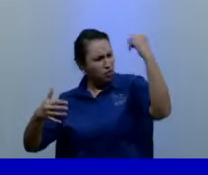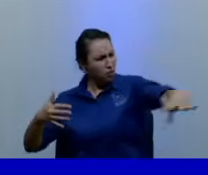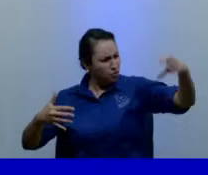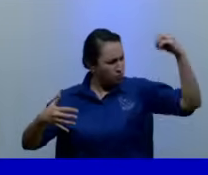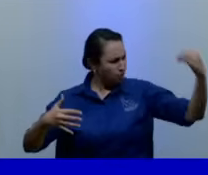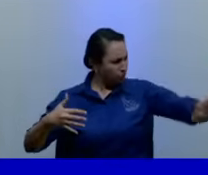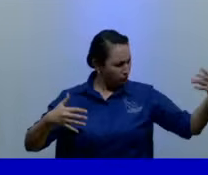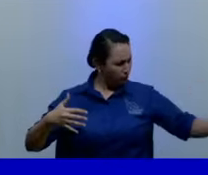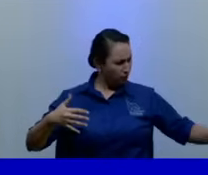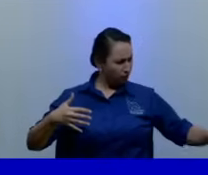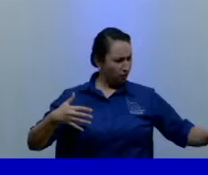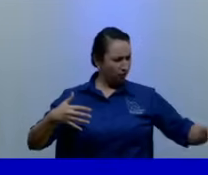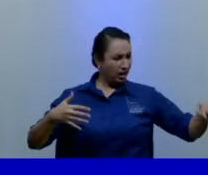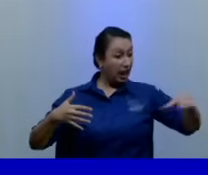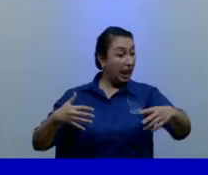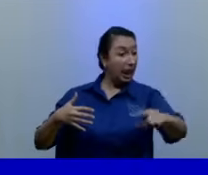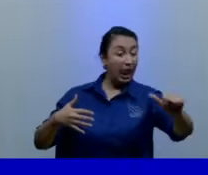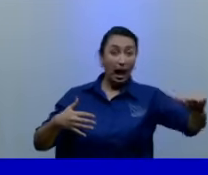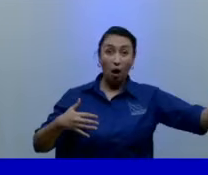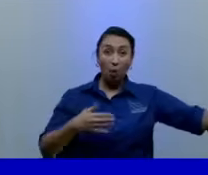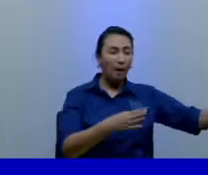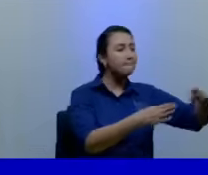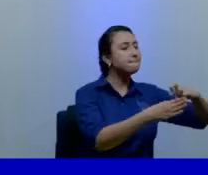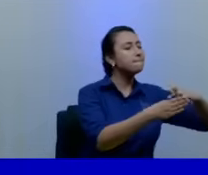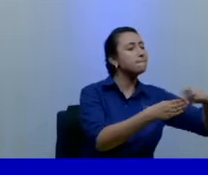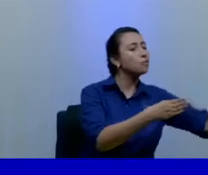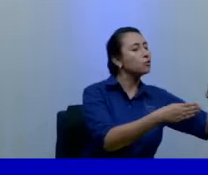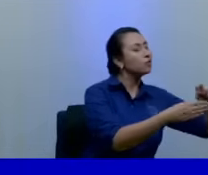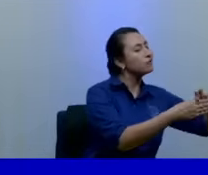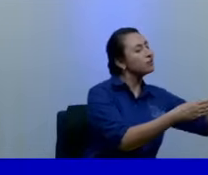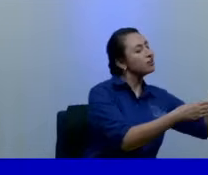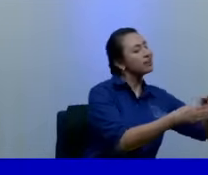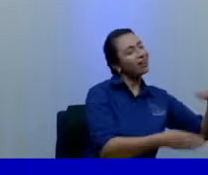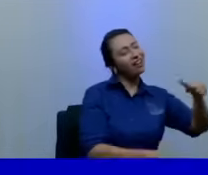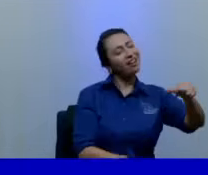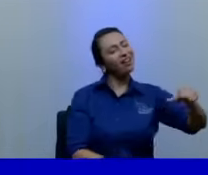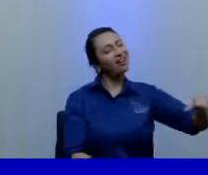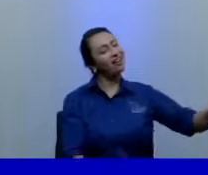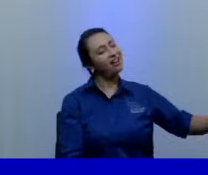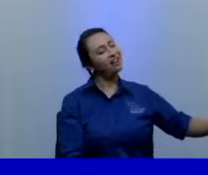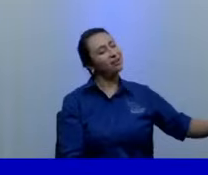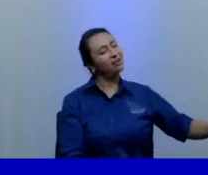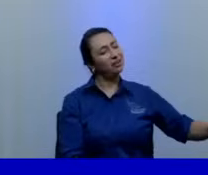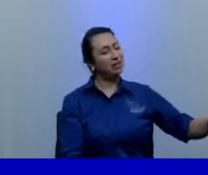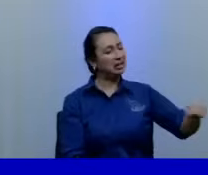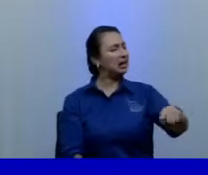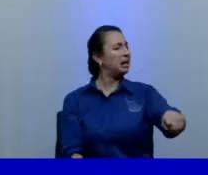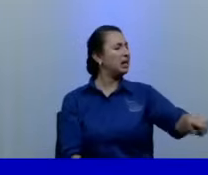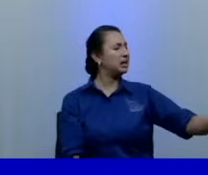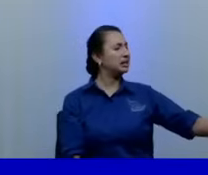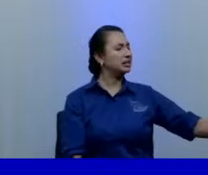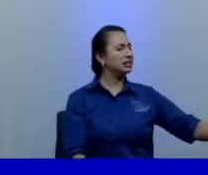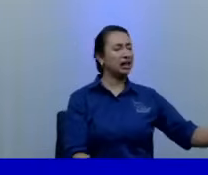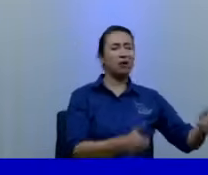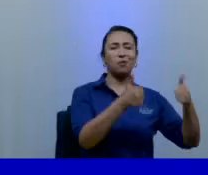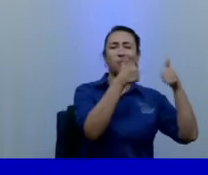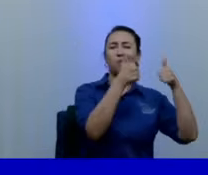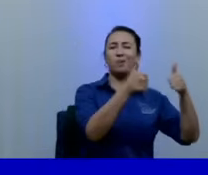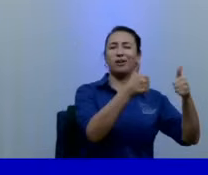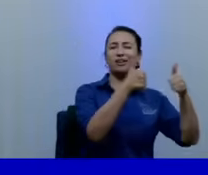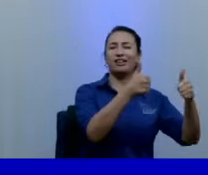he purificado estas aguas, de ahí no saldrá más muerte ni esterilidad.